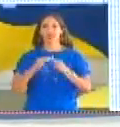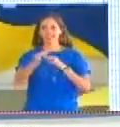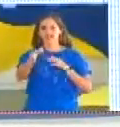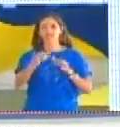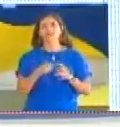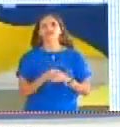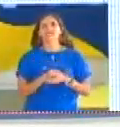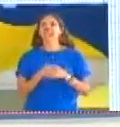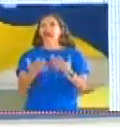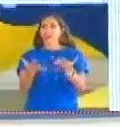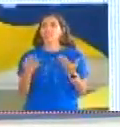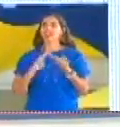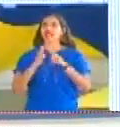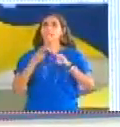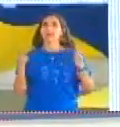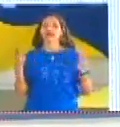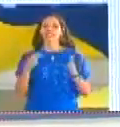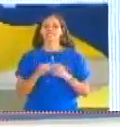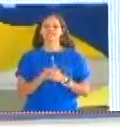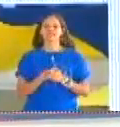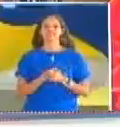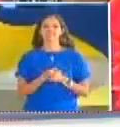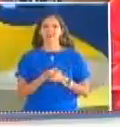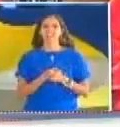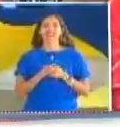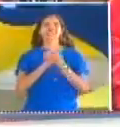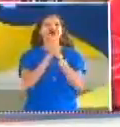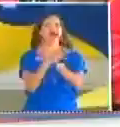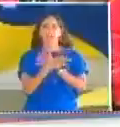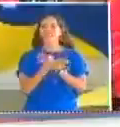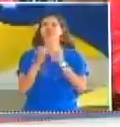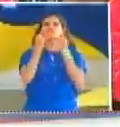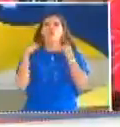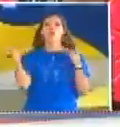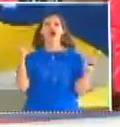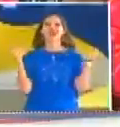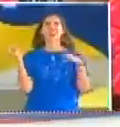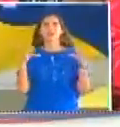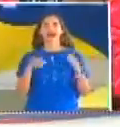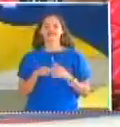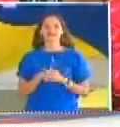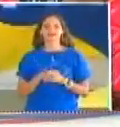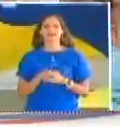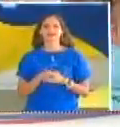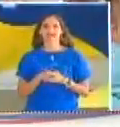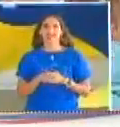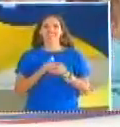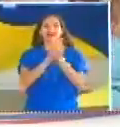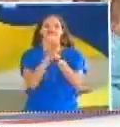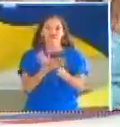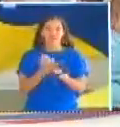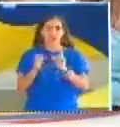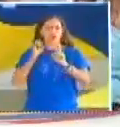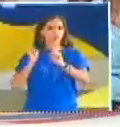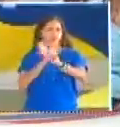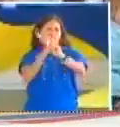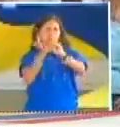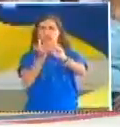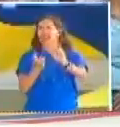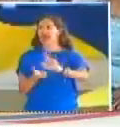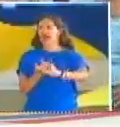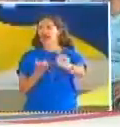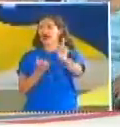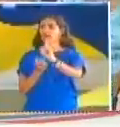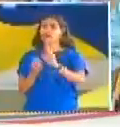a lograr la paz, la armonía, a que se acaben las guarimbas, a que se acabe la quema de seres humanos, a que se acabe